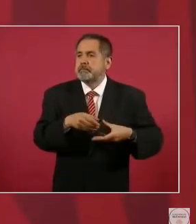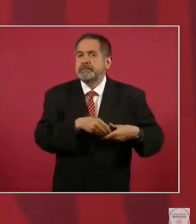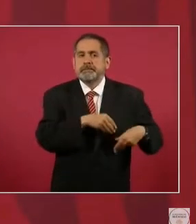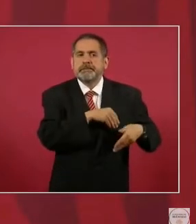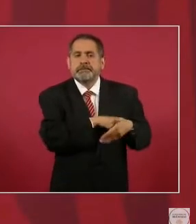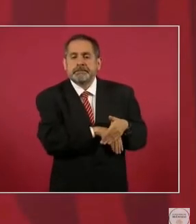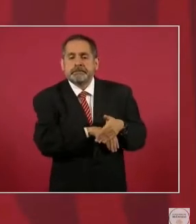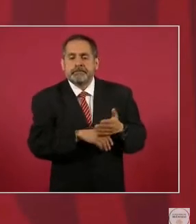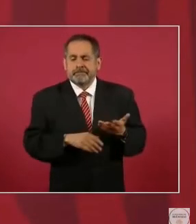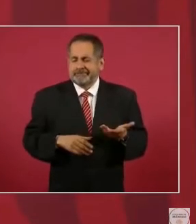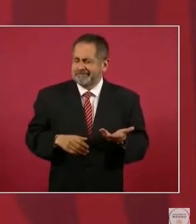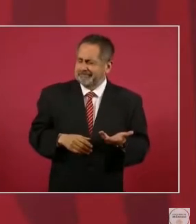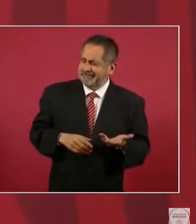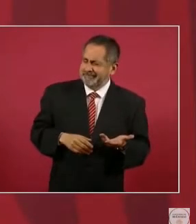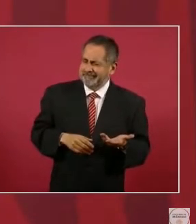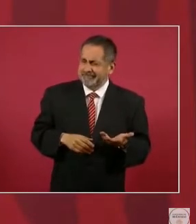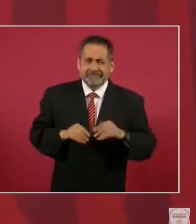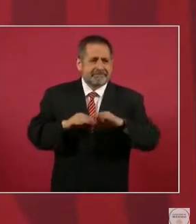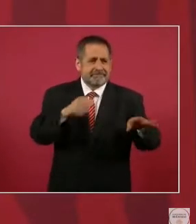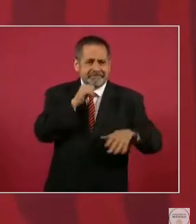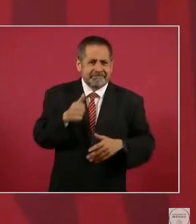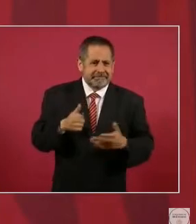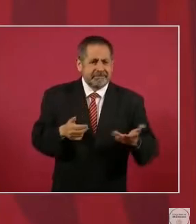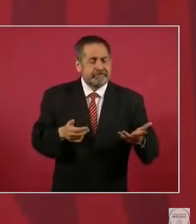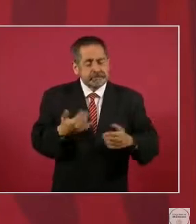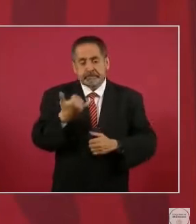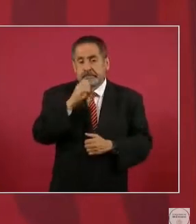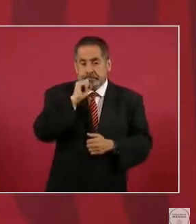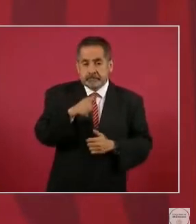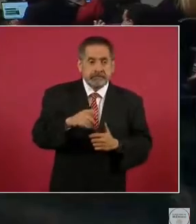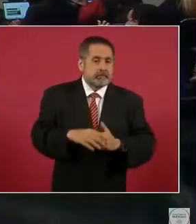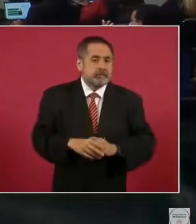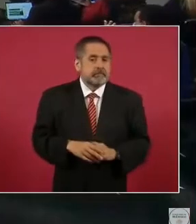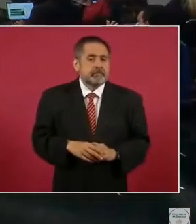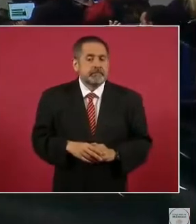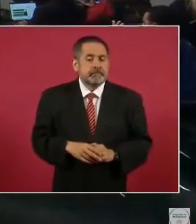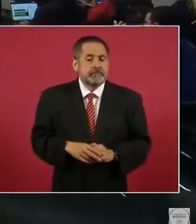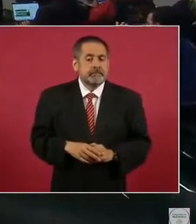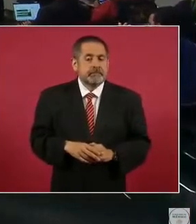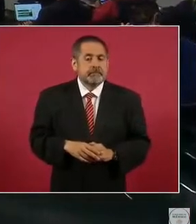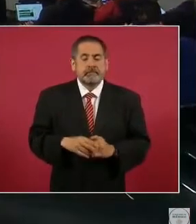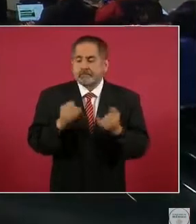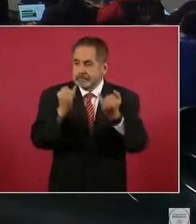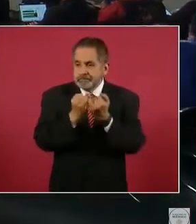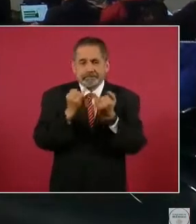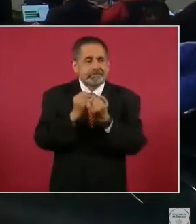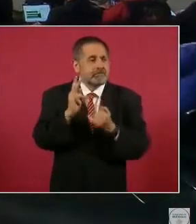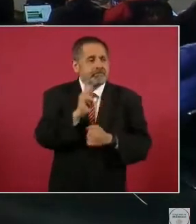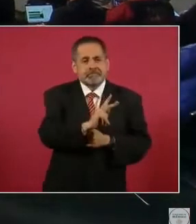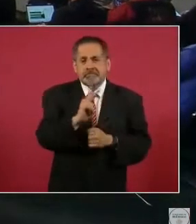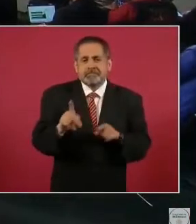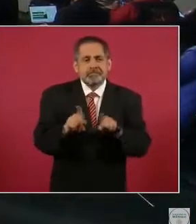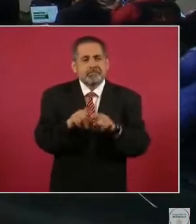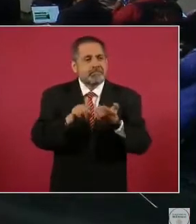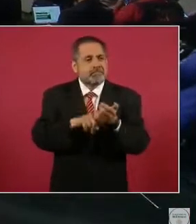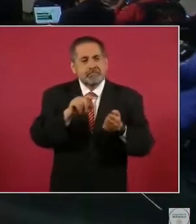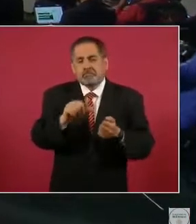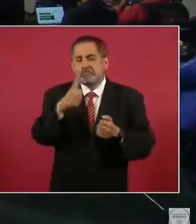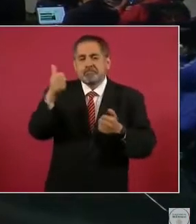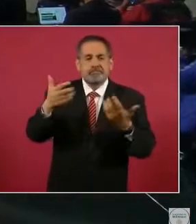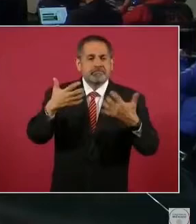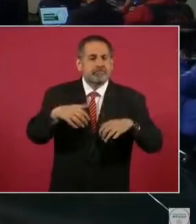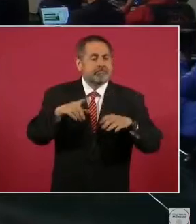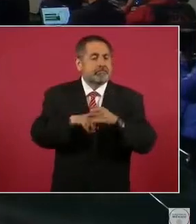supo comportarse con aplomo y que tuvimos suerte porque el sismo fue fuerte no tuvo la repercusión que muchos